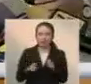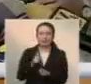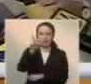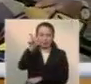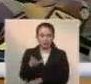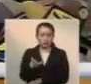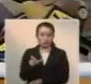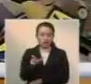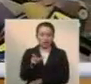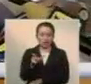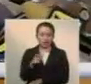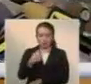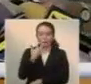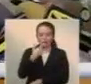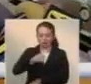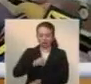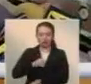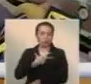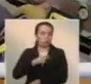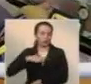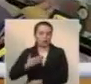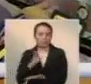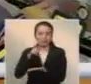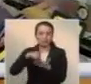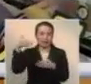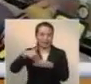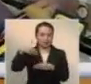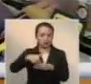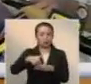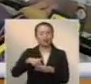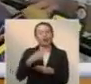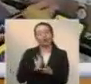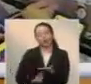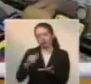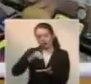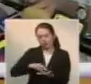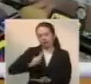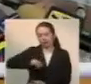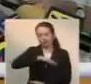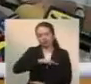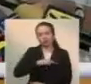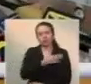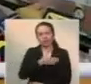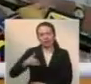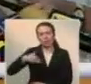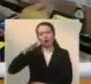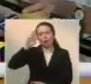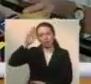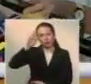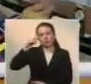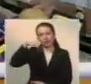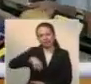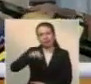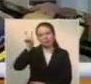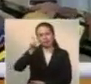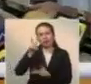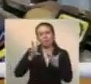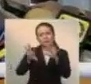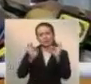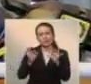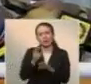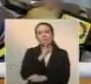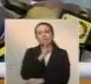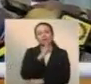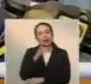servidor. Nosotros queremos ratificar nuestro compromiso de unidad en el pueblo de Venezuela, especialmente en Barinas, porque esto no nos